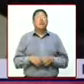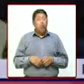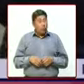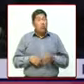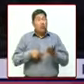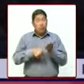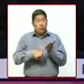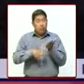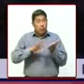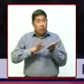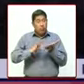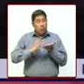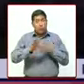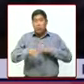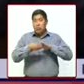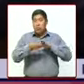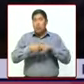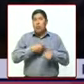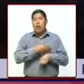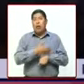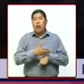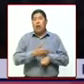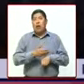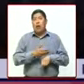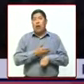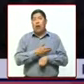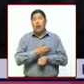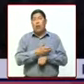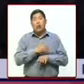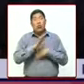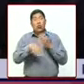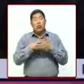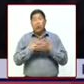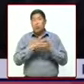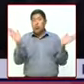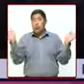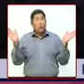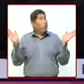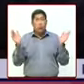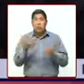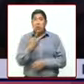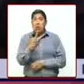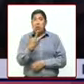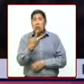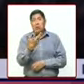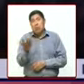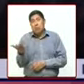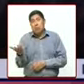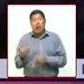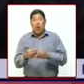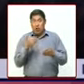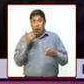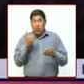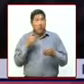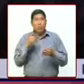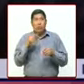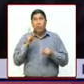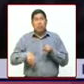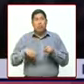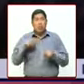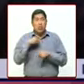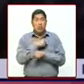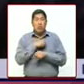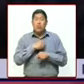sí, es el colmo que tarden tanto, no están todos los funcionarios, no podemos venir antes, mucha gente trabaja,